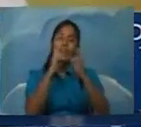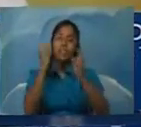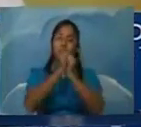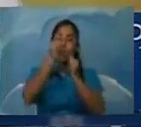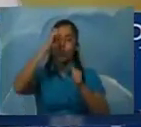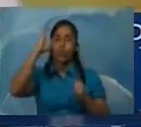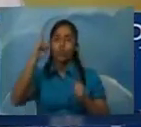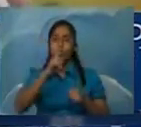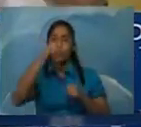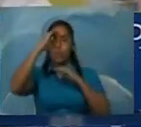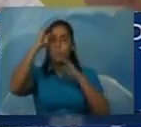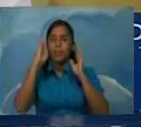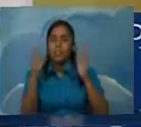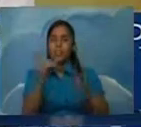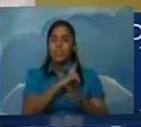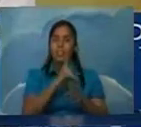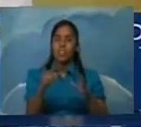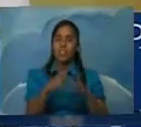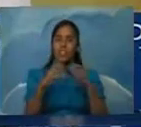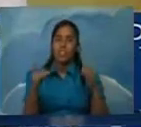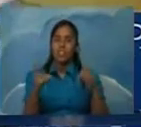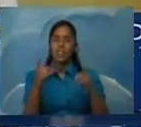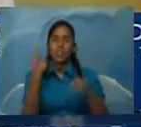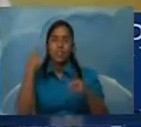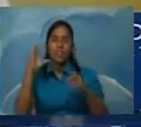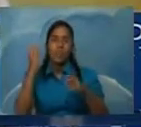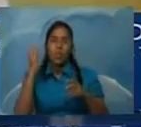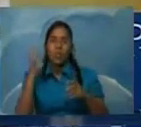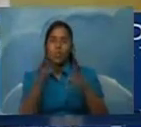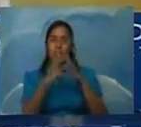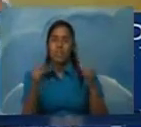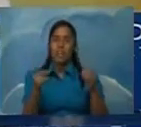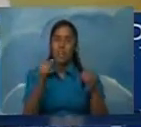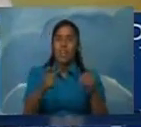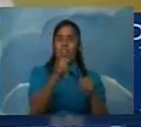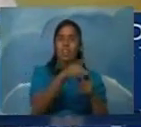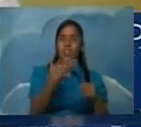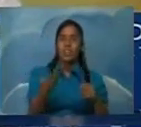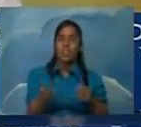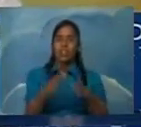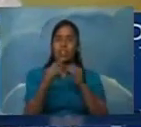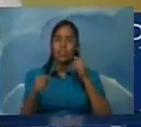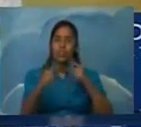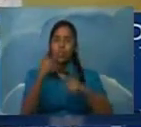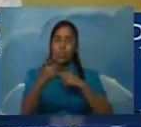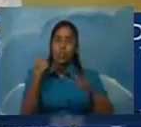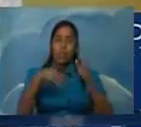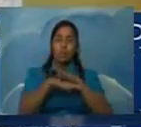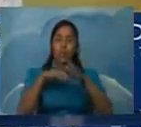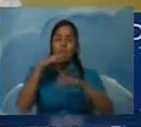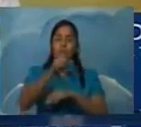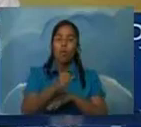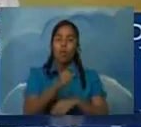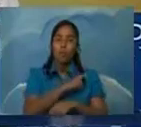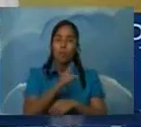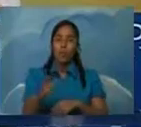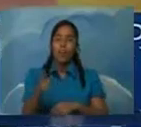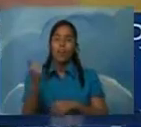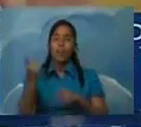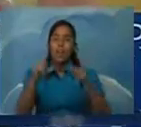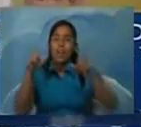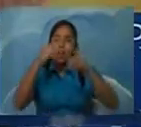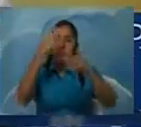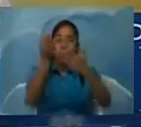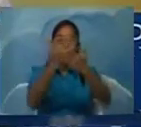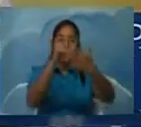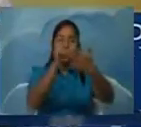no estés pendiente de los horóscopos. Gente que todos los días va a comprar el periódico para leer el horóscopo a ver qué